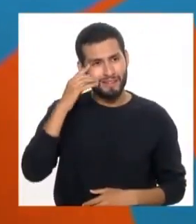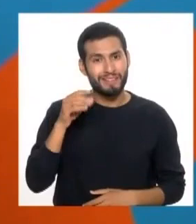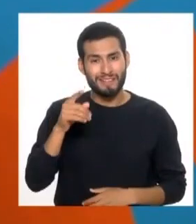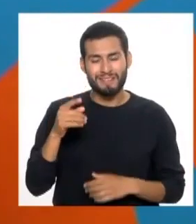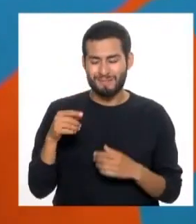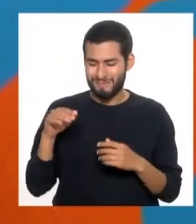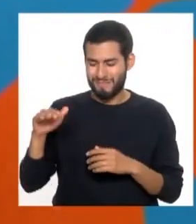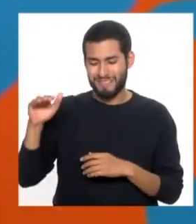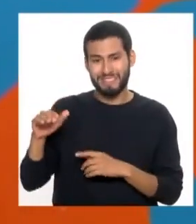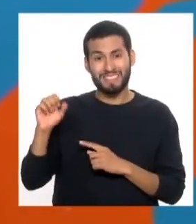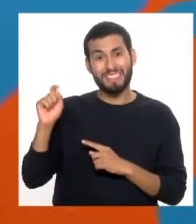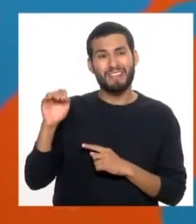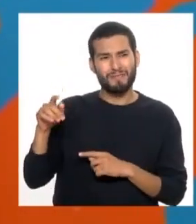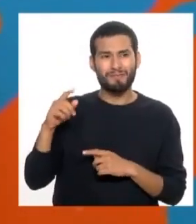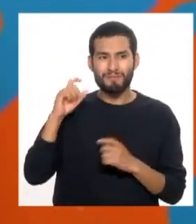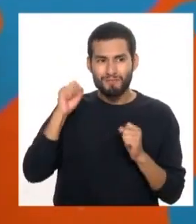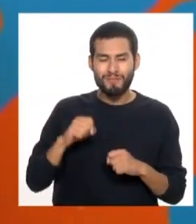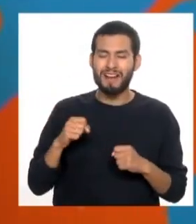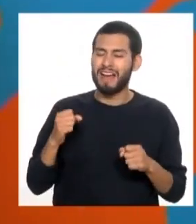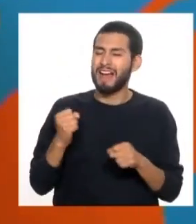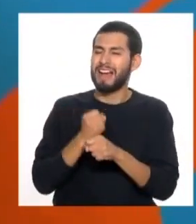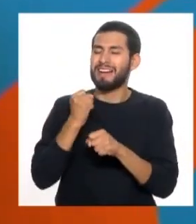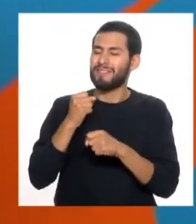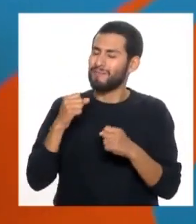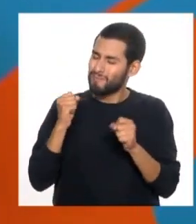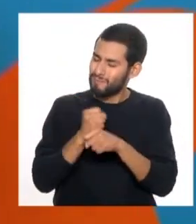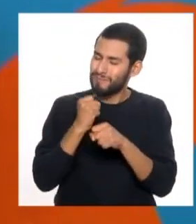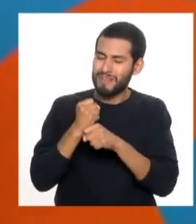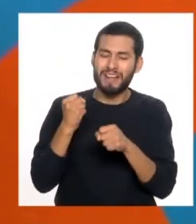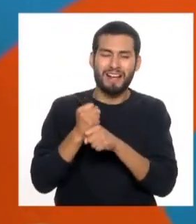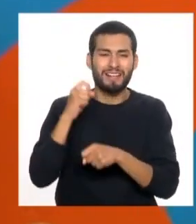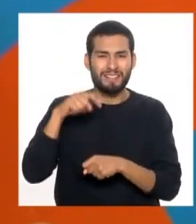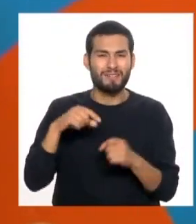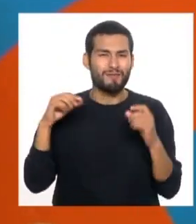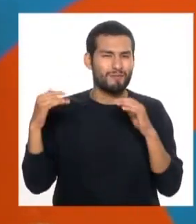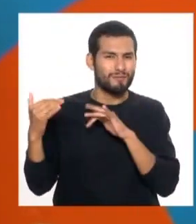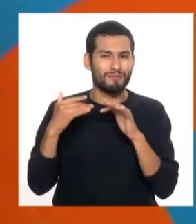guerrero Estefano saldrá airoso de esta lucha.